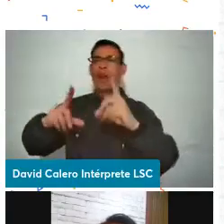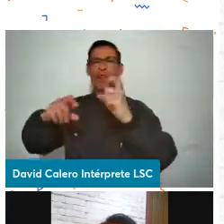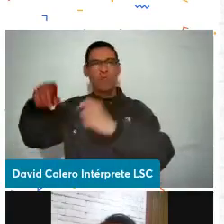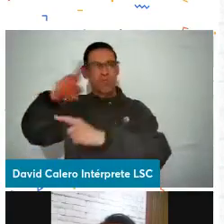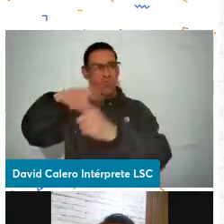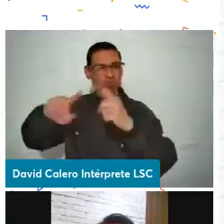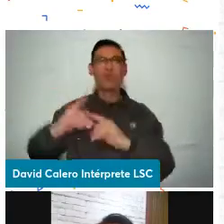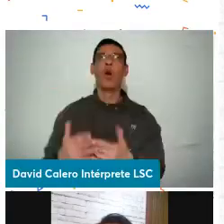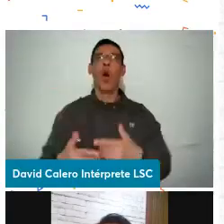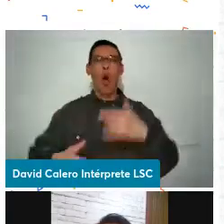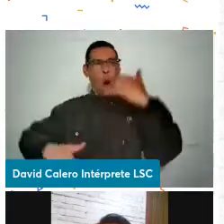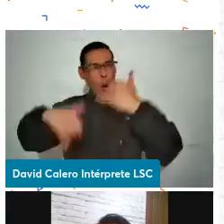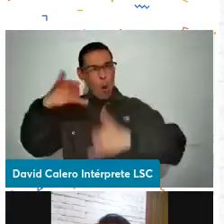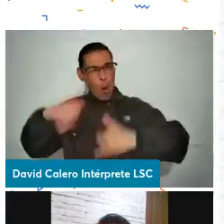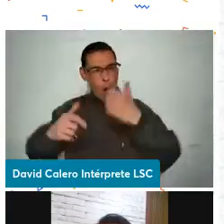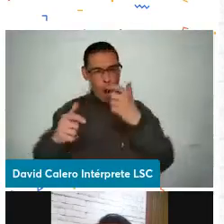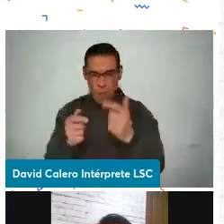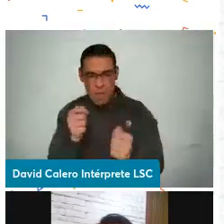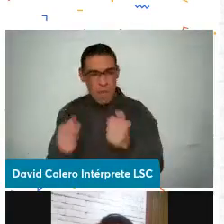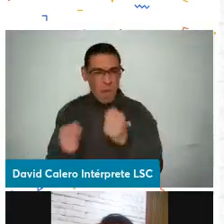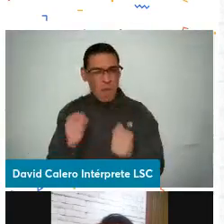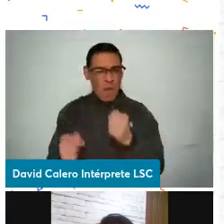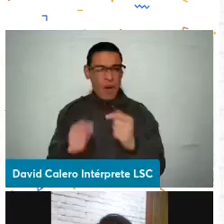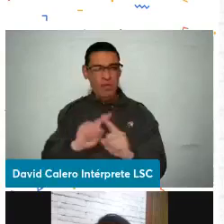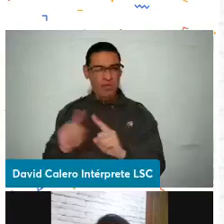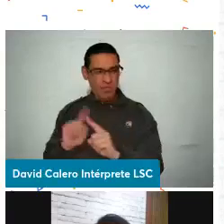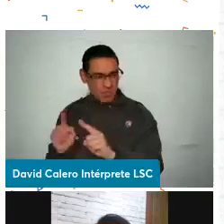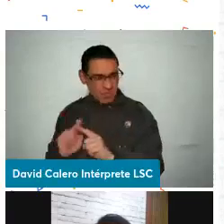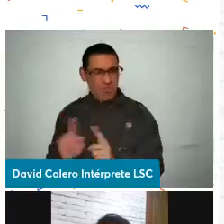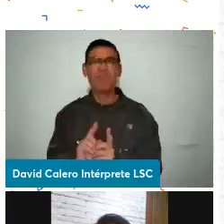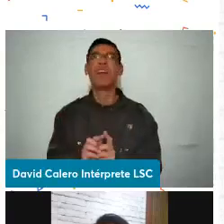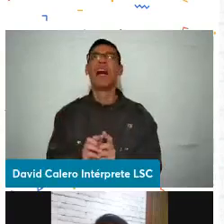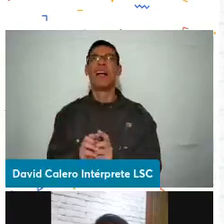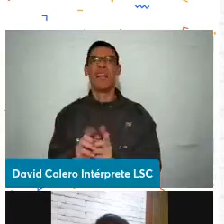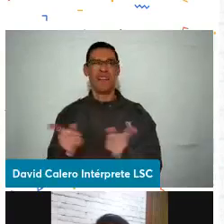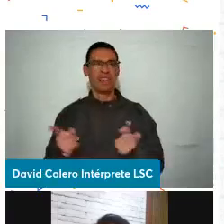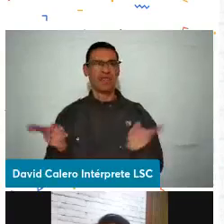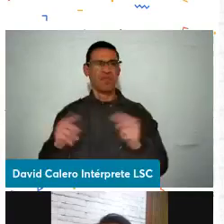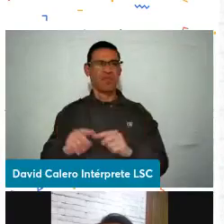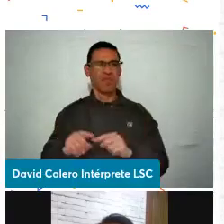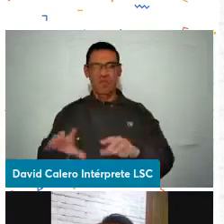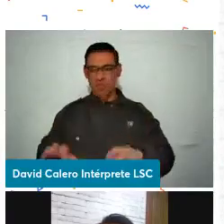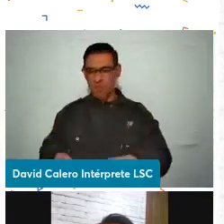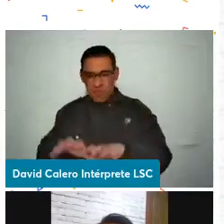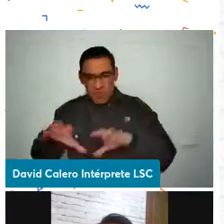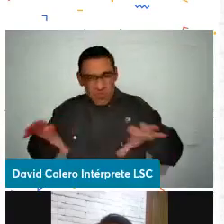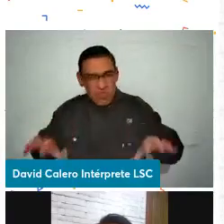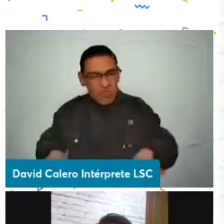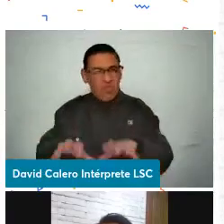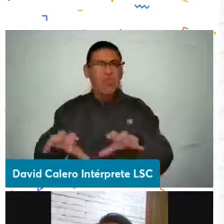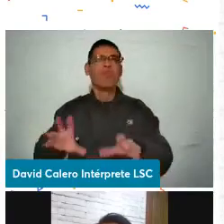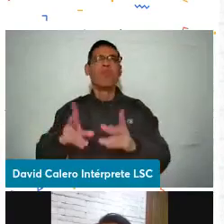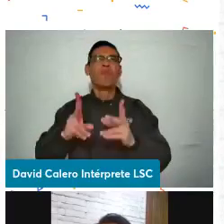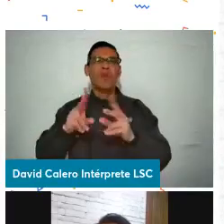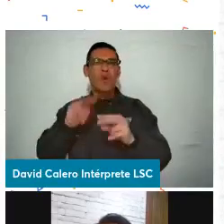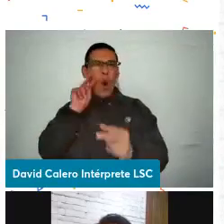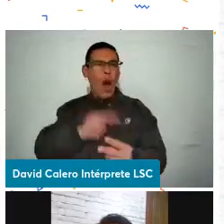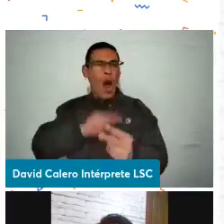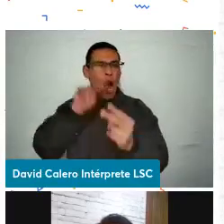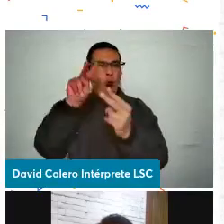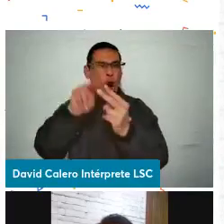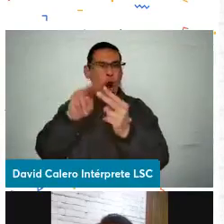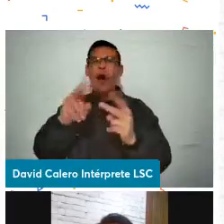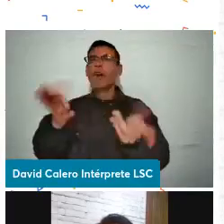videojuegos como Pac-Man, realizar actividades de conocimiento de animales, de